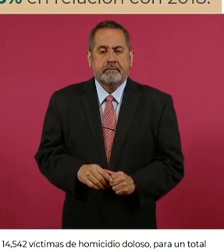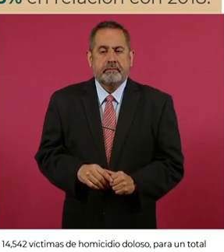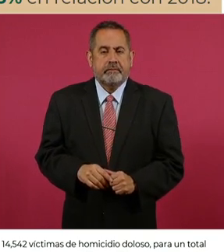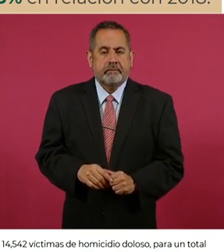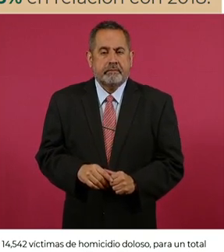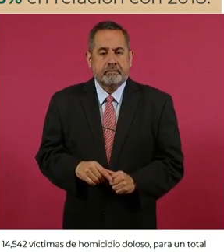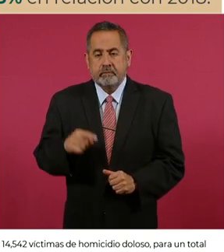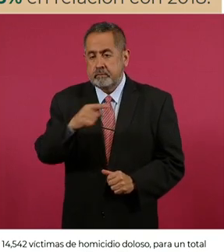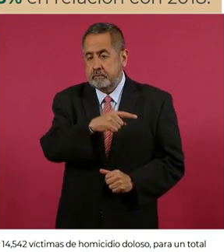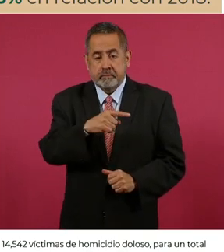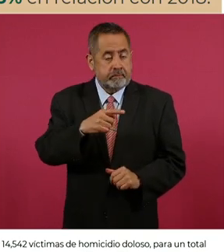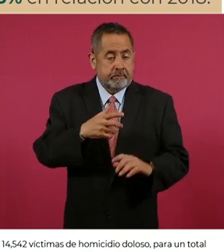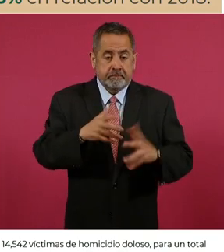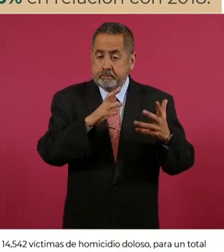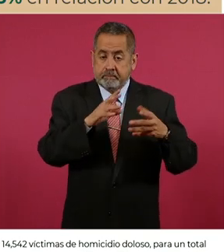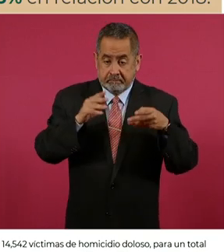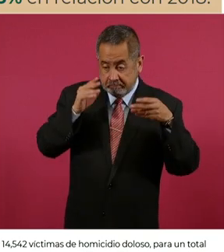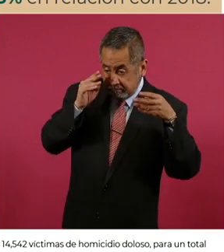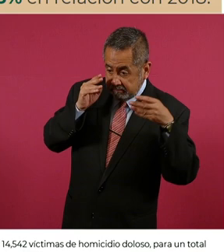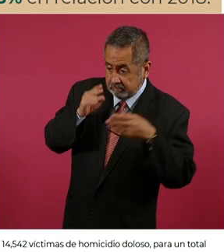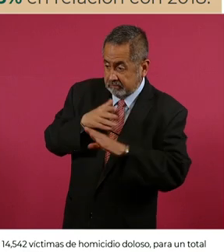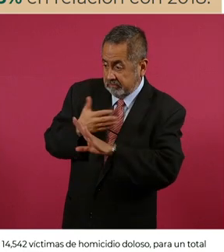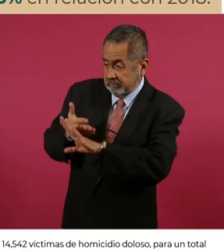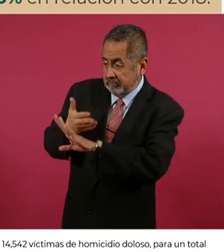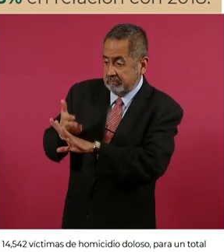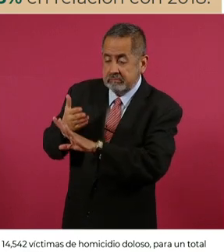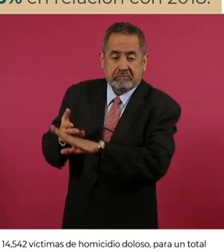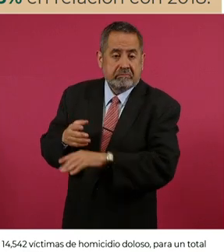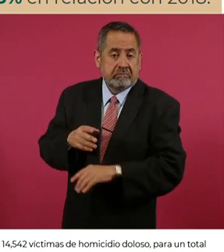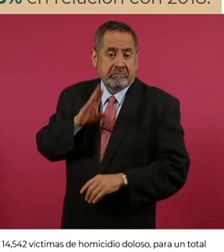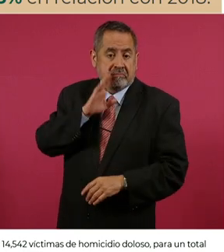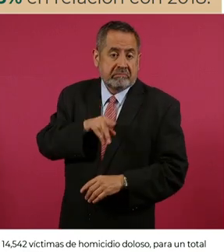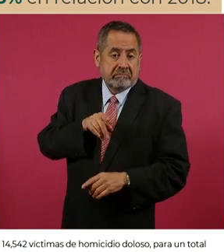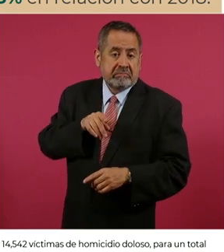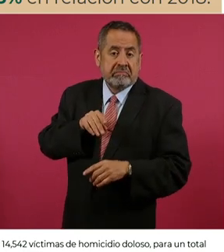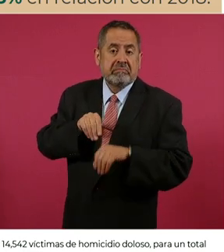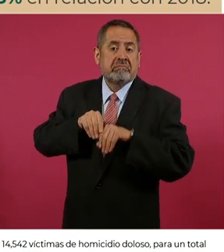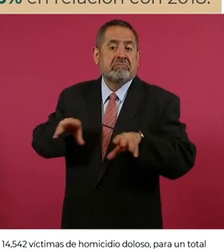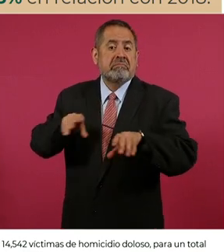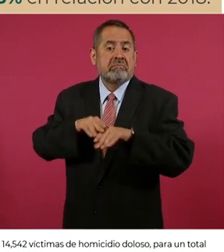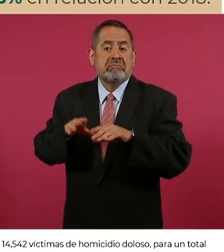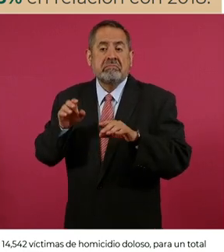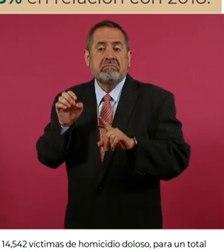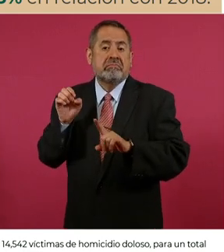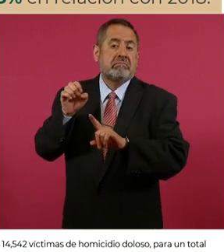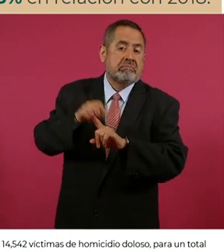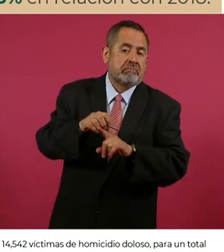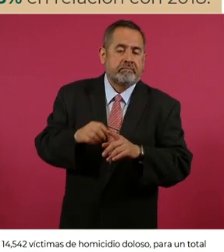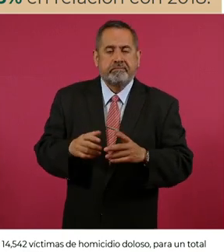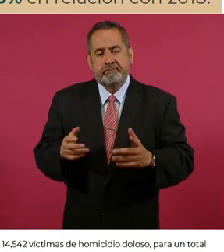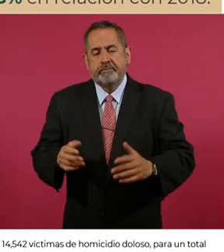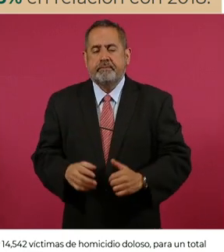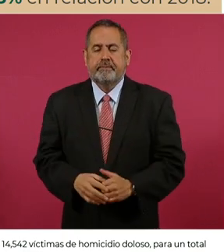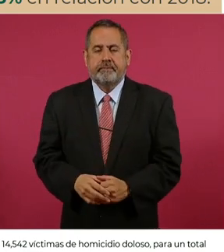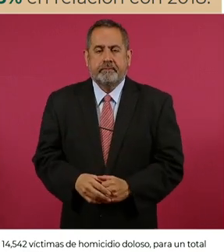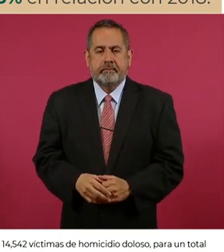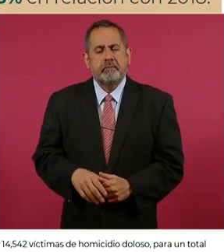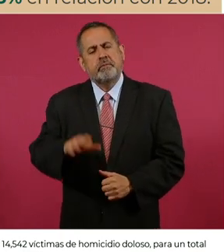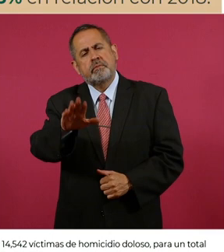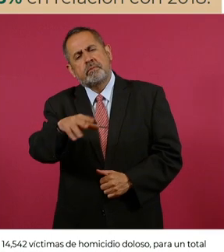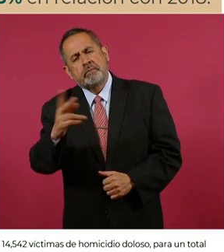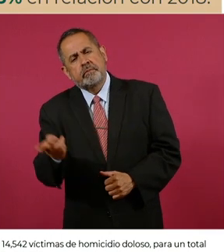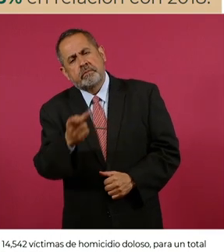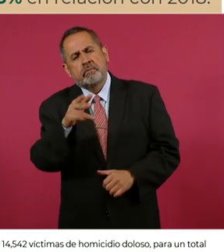volcados en campañas de desinformación Presidente también me gustaría preguntarle en el tema